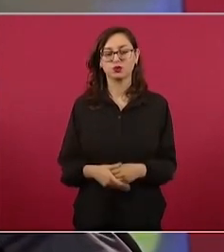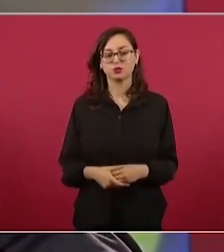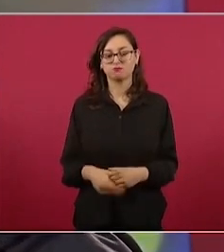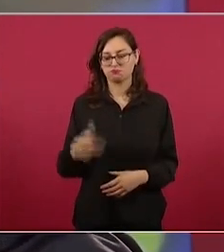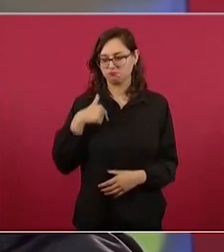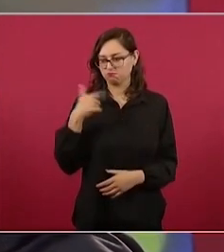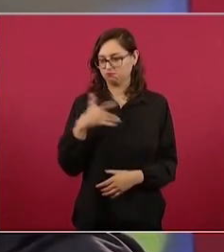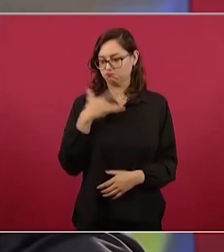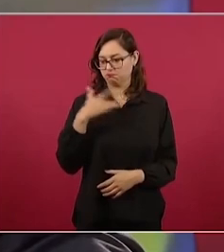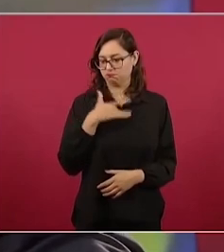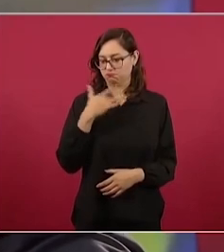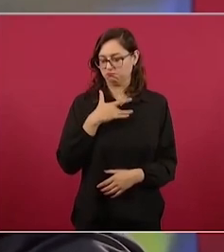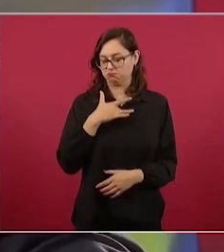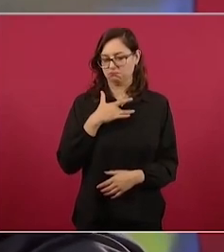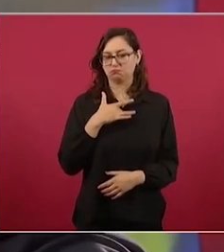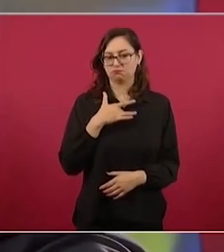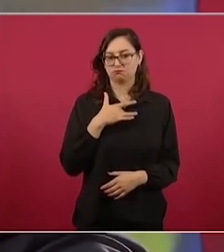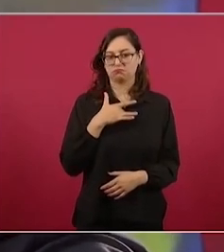seguro